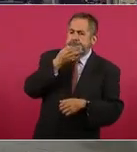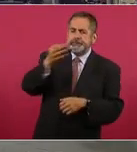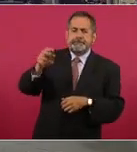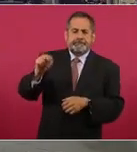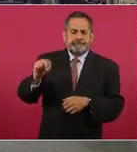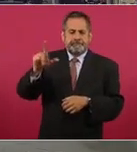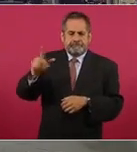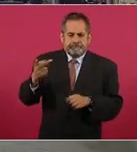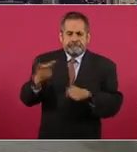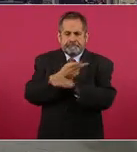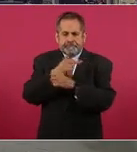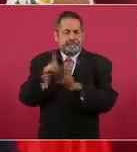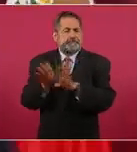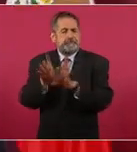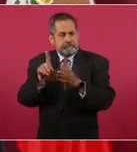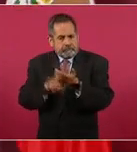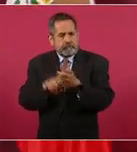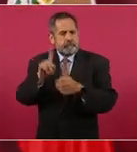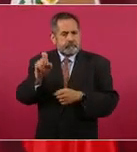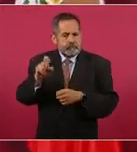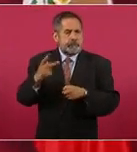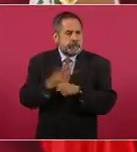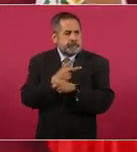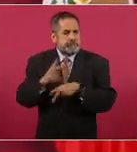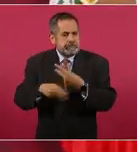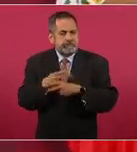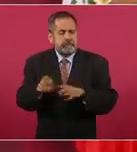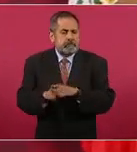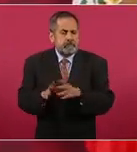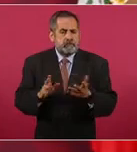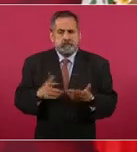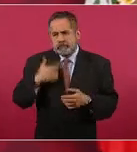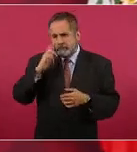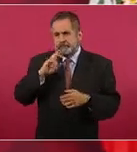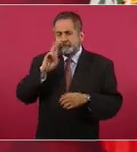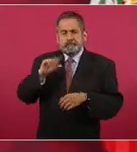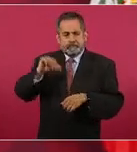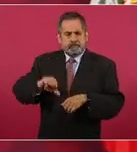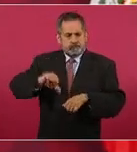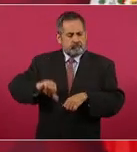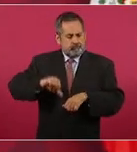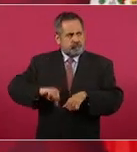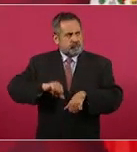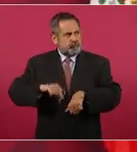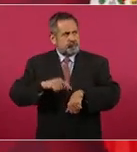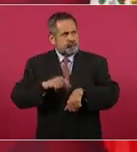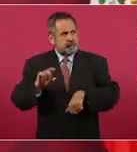sobre la situación de la escasez de agua, y nos da tiempo el día de hoy también para